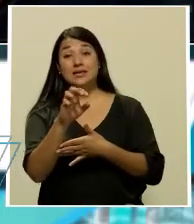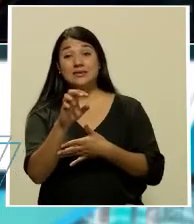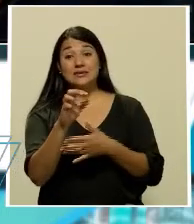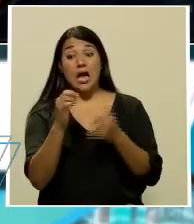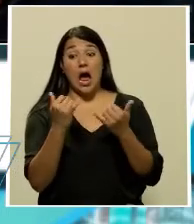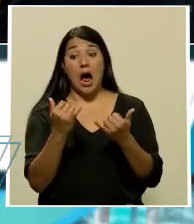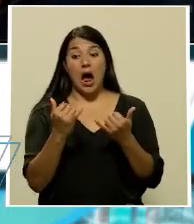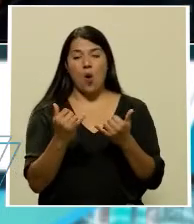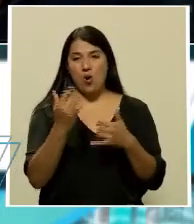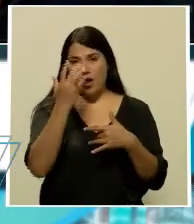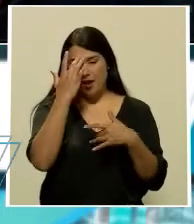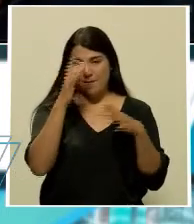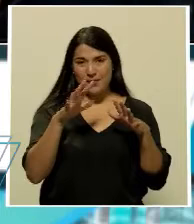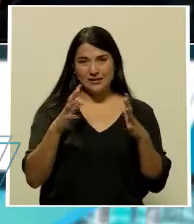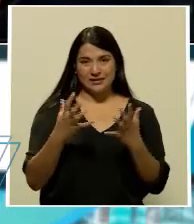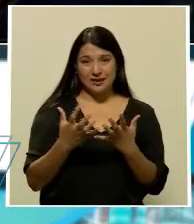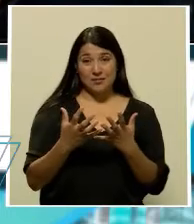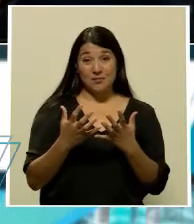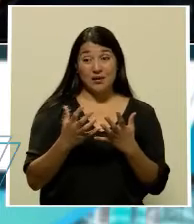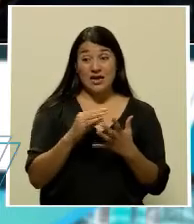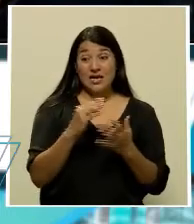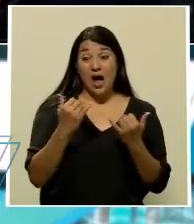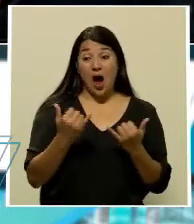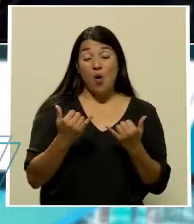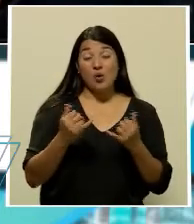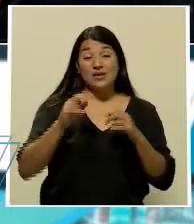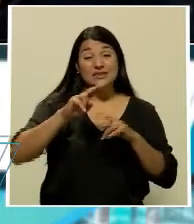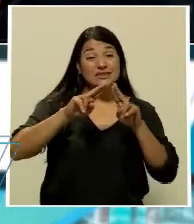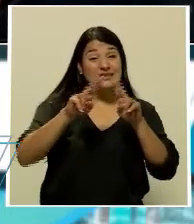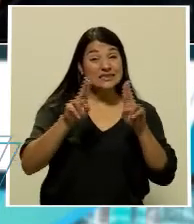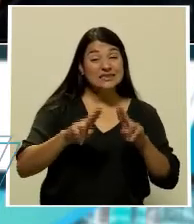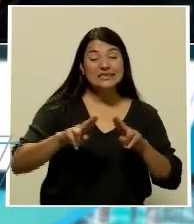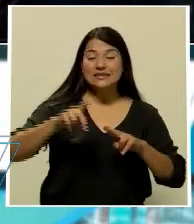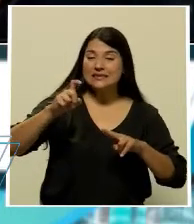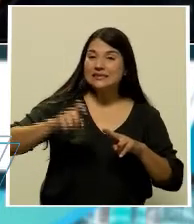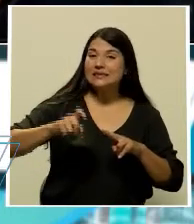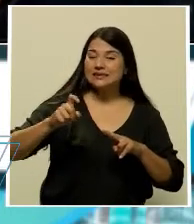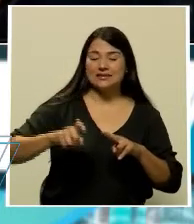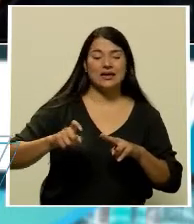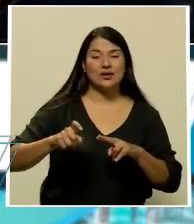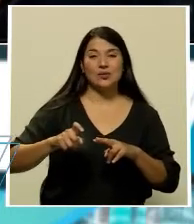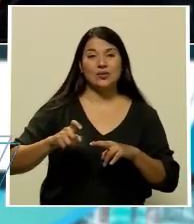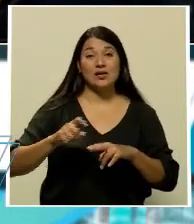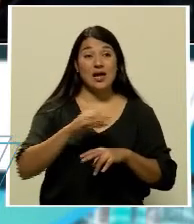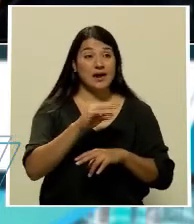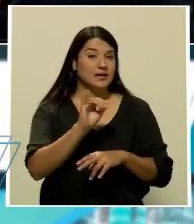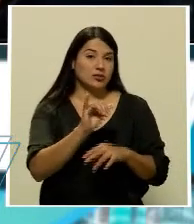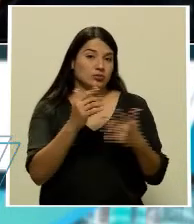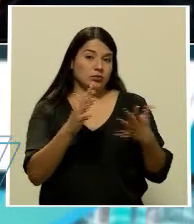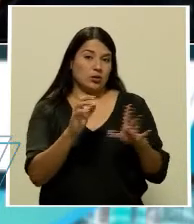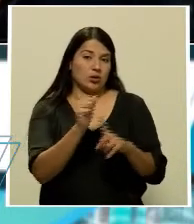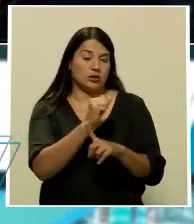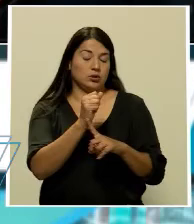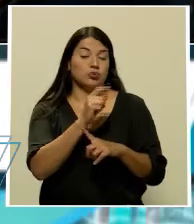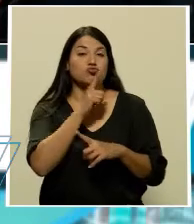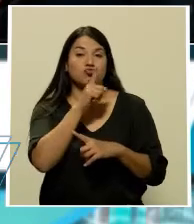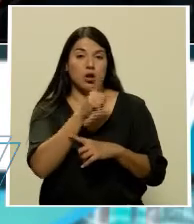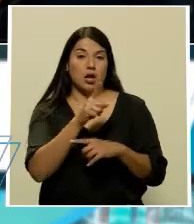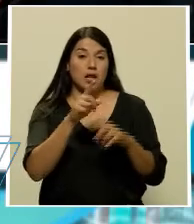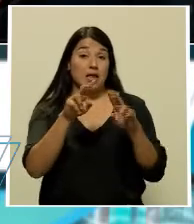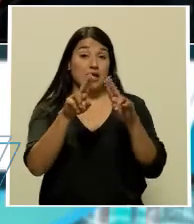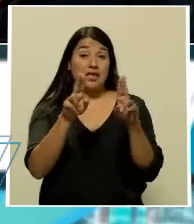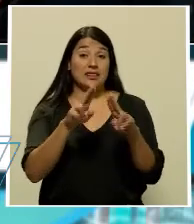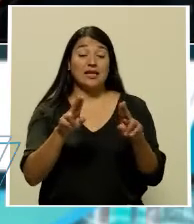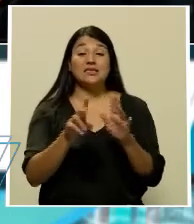momento pandémico en donde el Internet se volvió, y esto es algo que ya es una realidad en muchos países, un